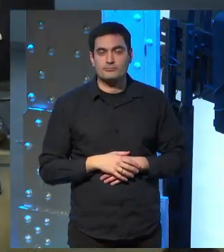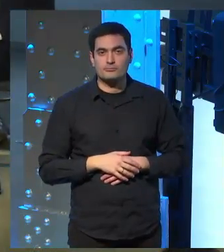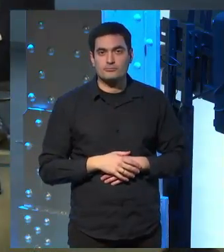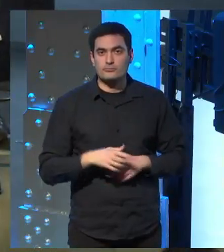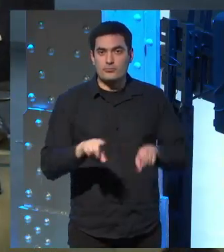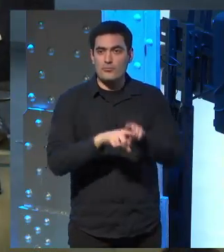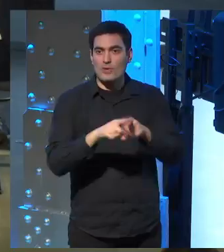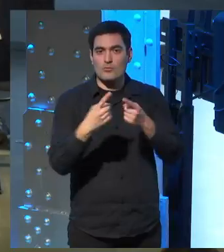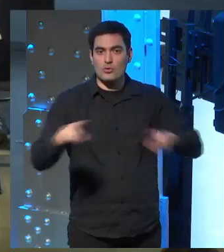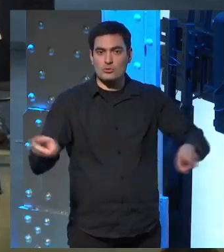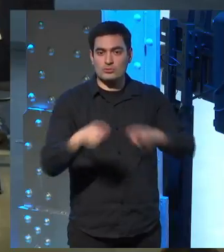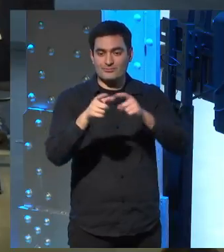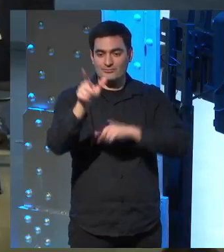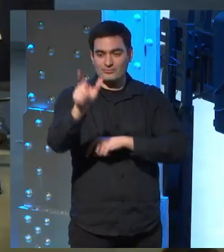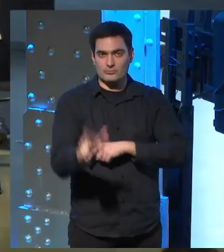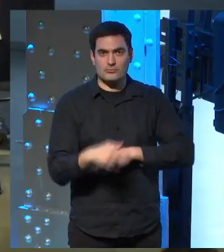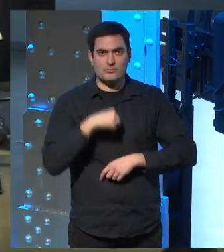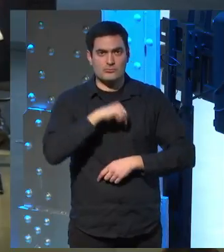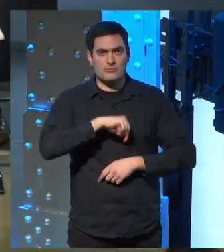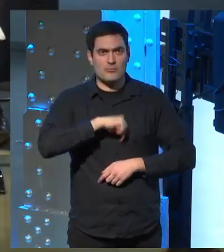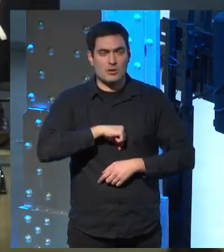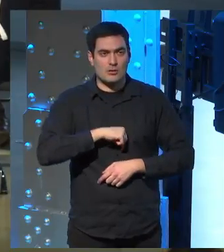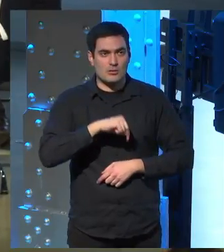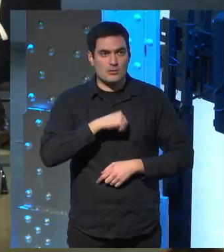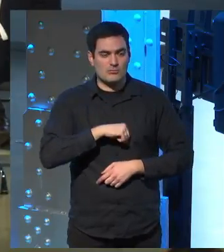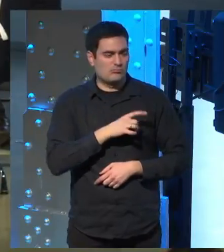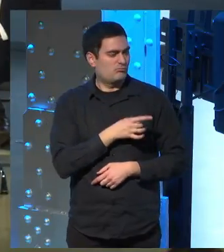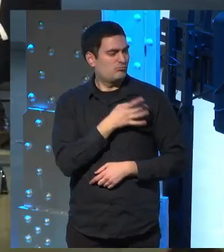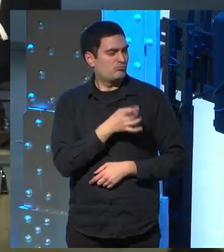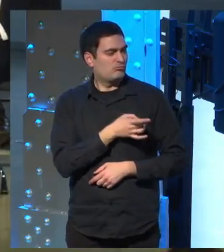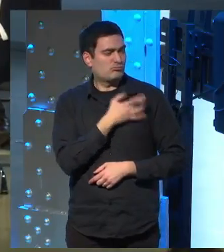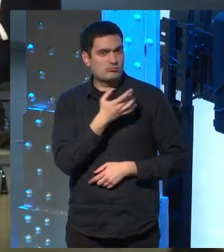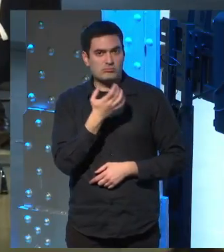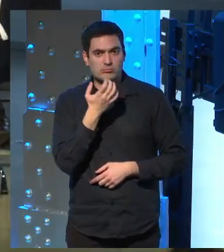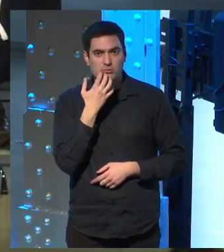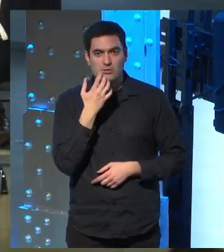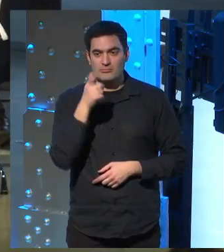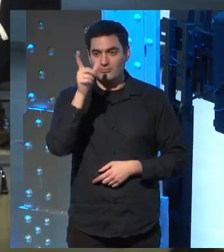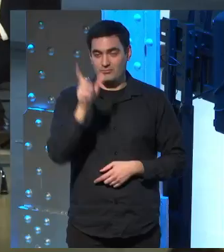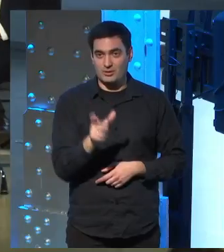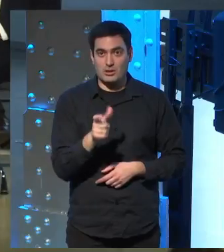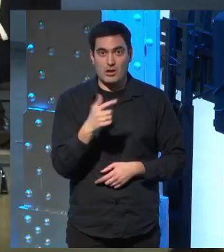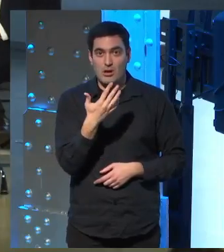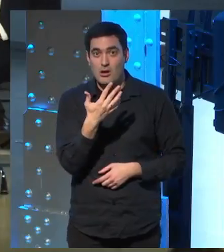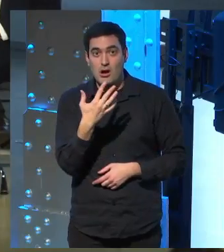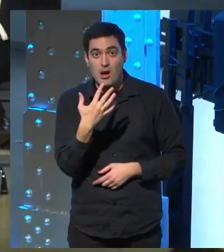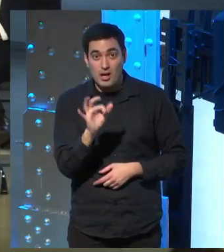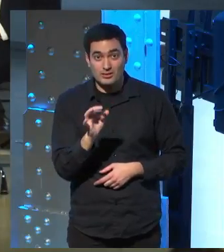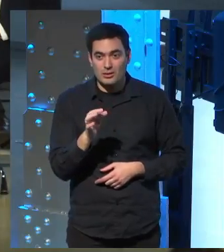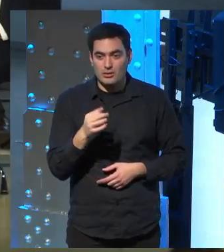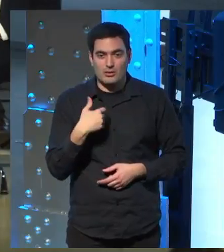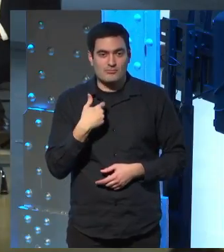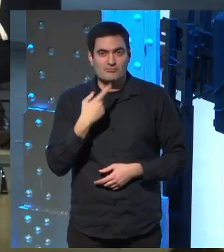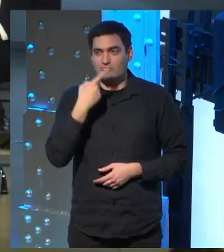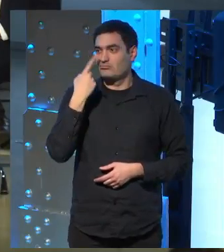un músico, no tiene la arrogancia del supuesto genio, no tiene ese ego hipertrófico